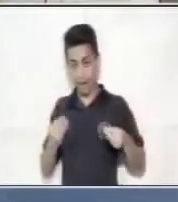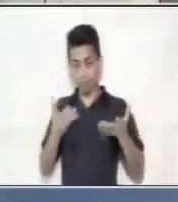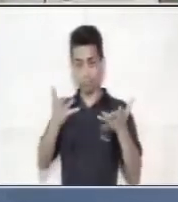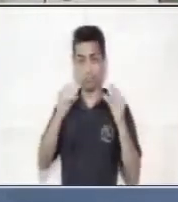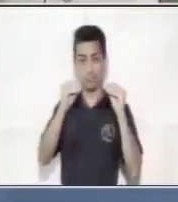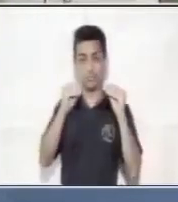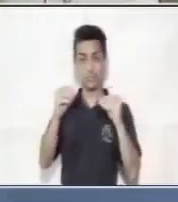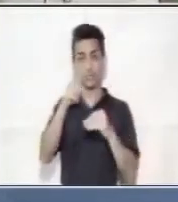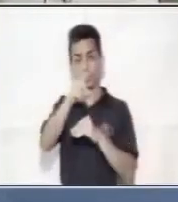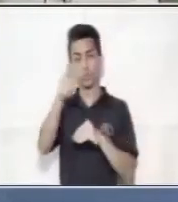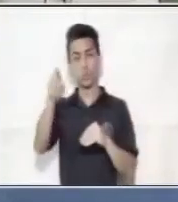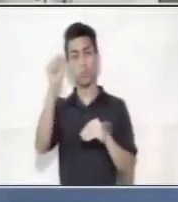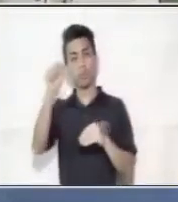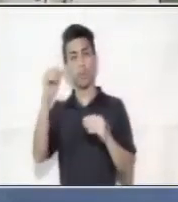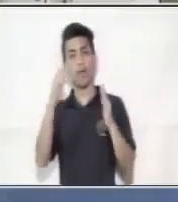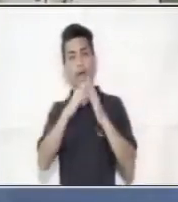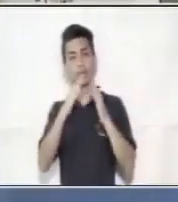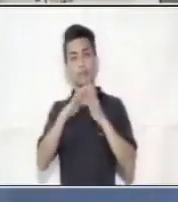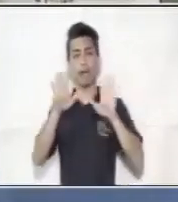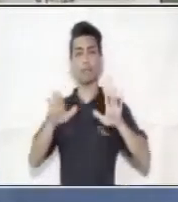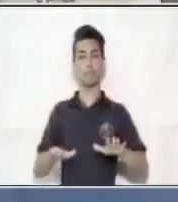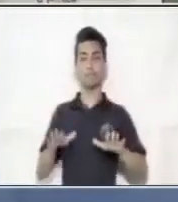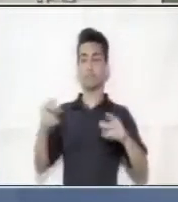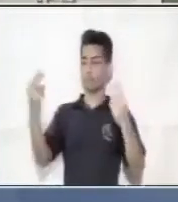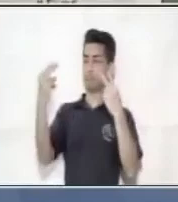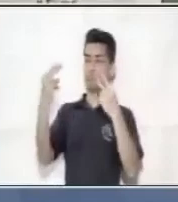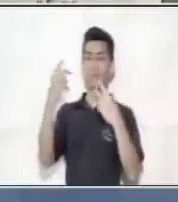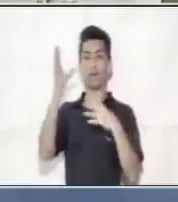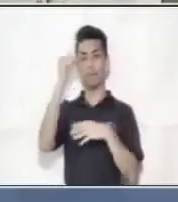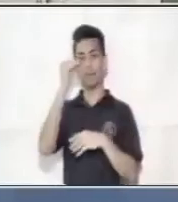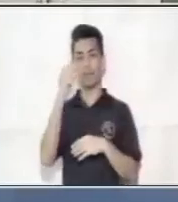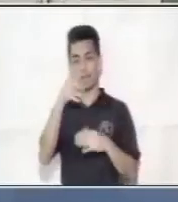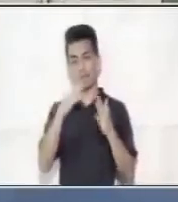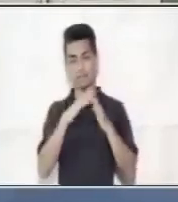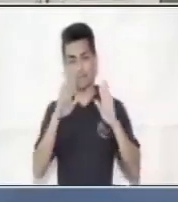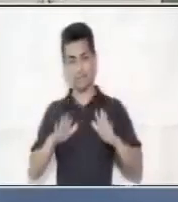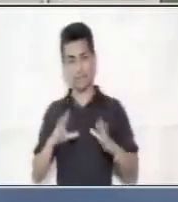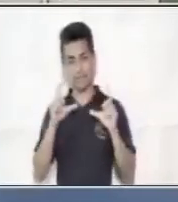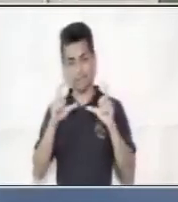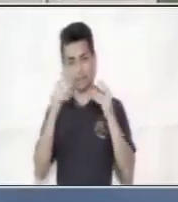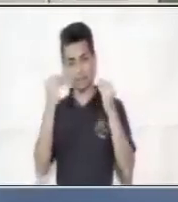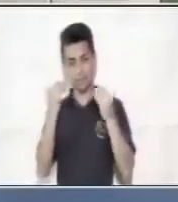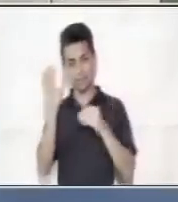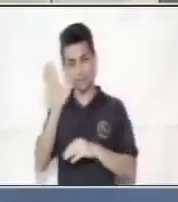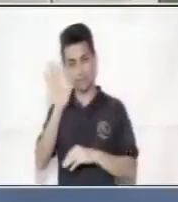tú aprendas en casa. Así que quédate en casa. Cuídate mucho. Nos vemos.